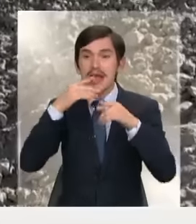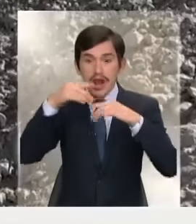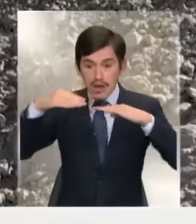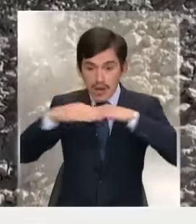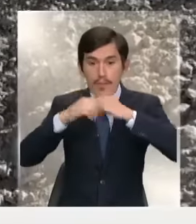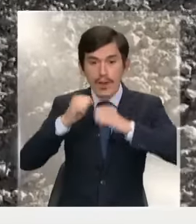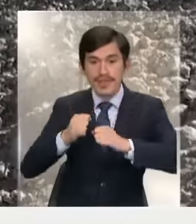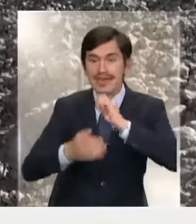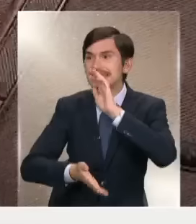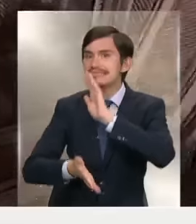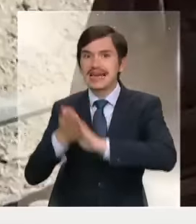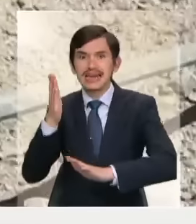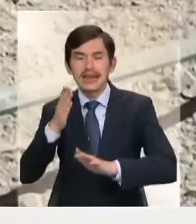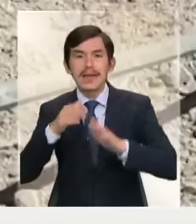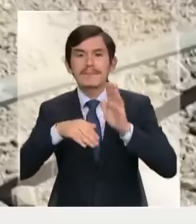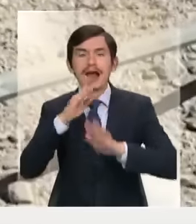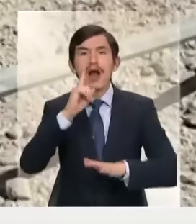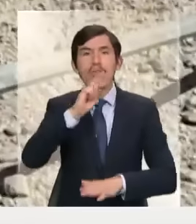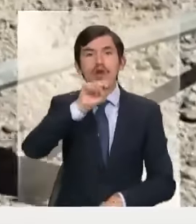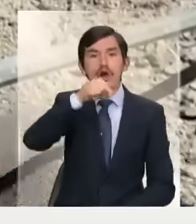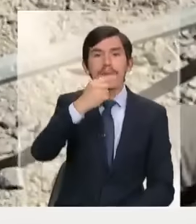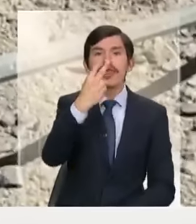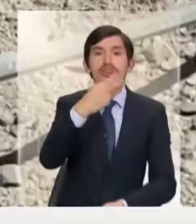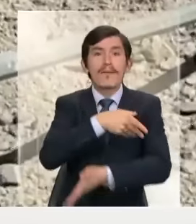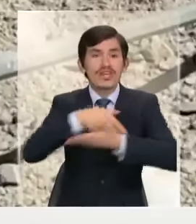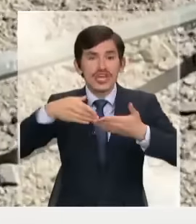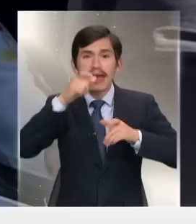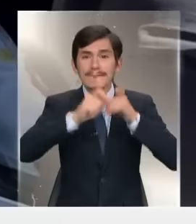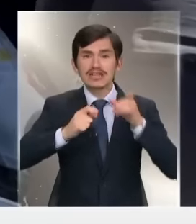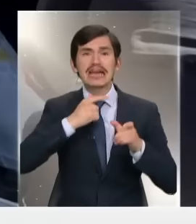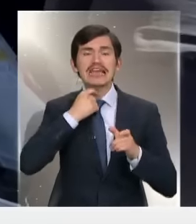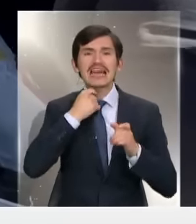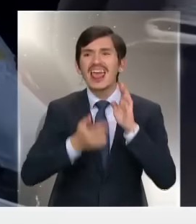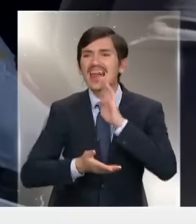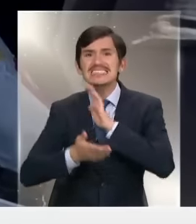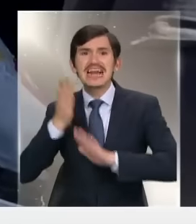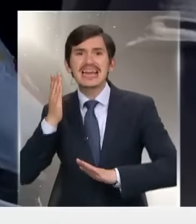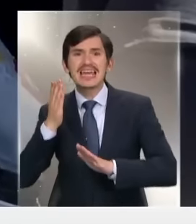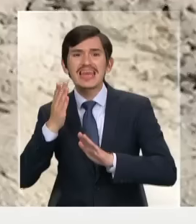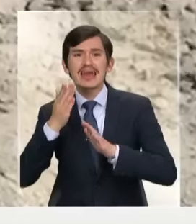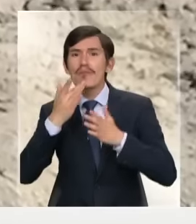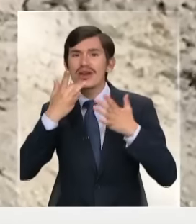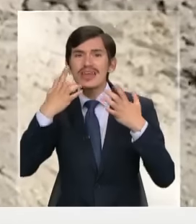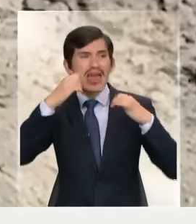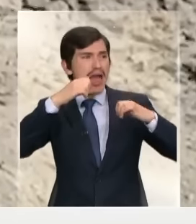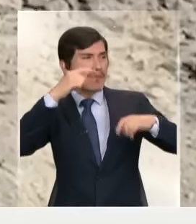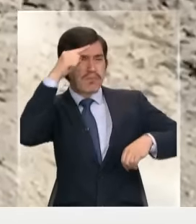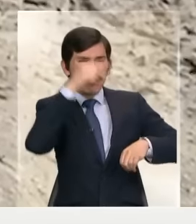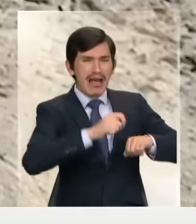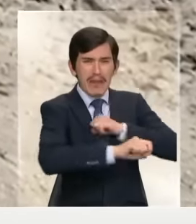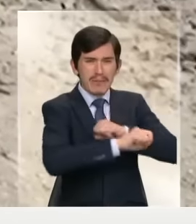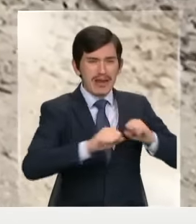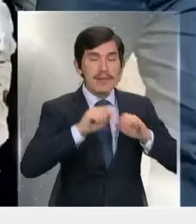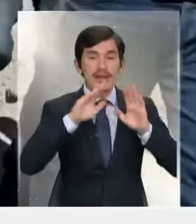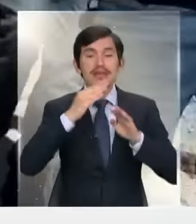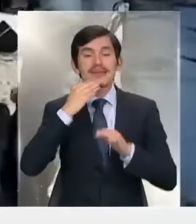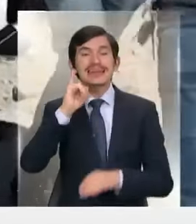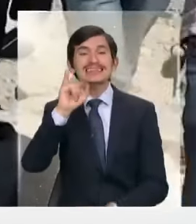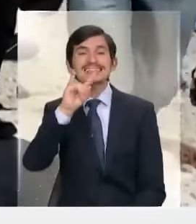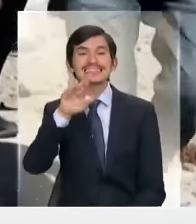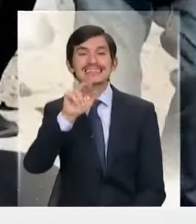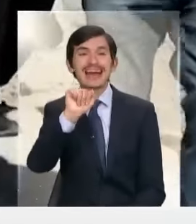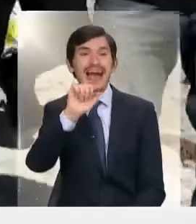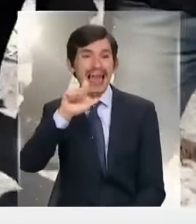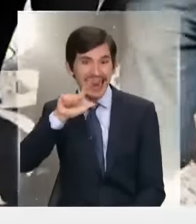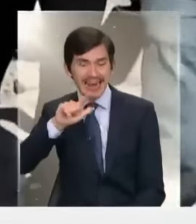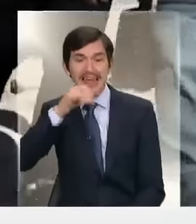han utilizado parte de las más de 1,2 millones de personas que han sido desplazadas por los ataques, mientras que Israel dice que esa zona